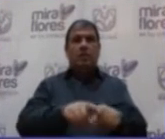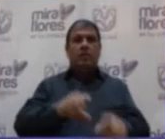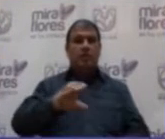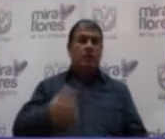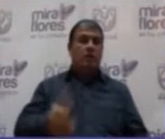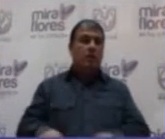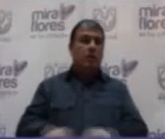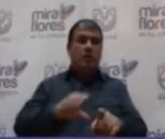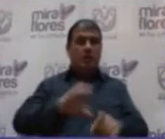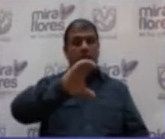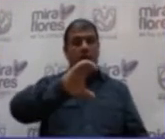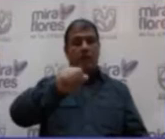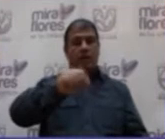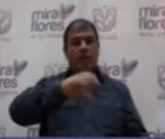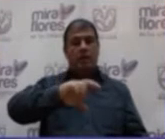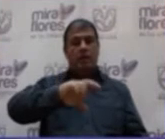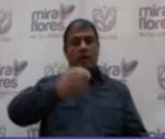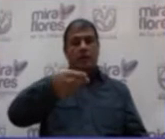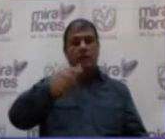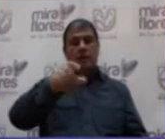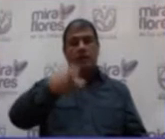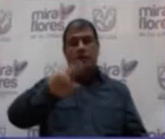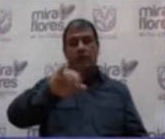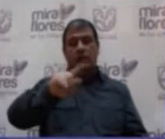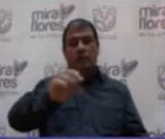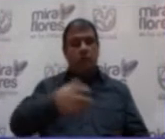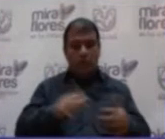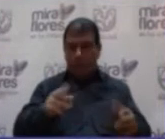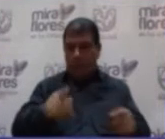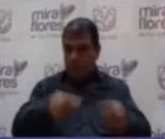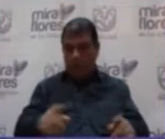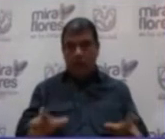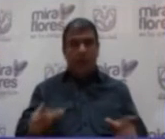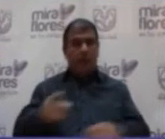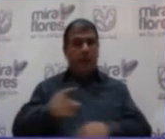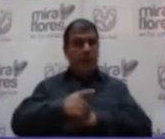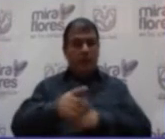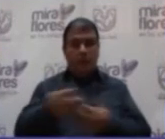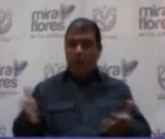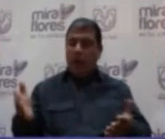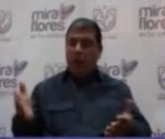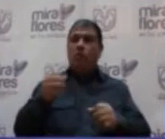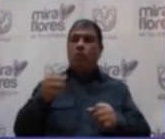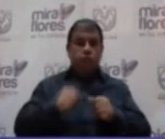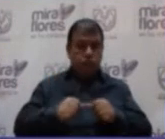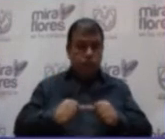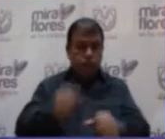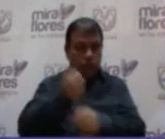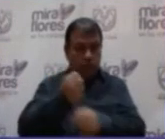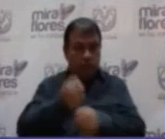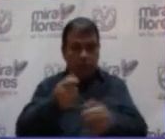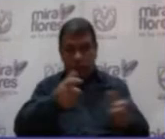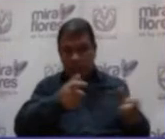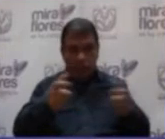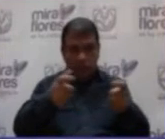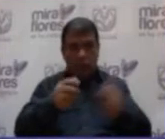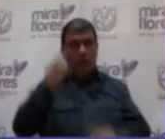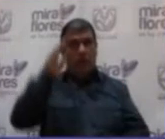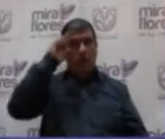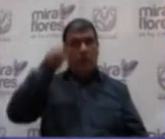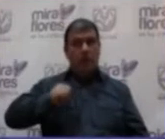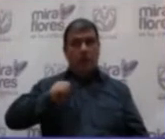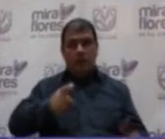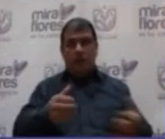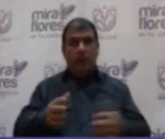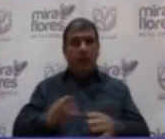cachaquitos, nada de estas cosas están permitidas en el distrito y hay un continuo trabajo de parte de las unidades de serenazgo para retirar